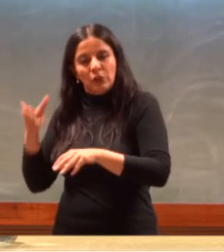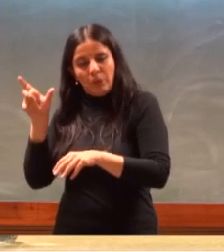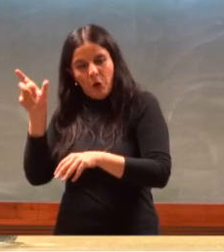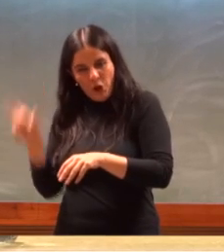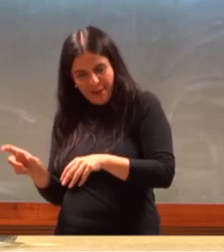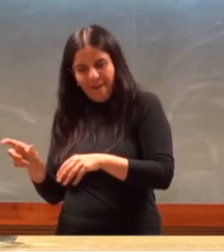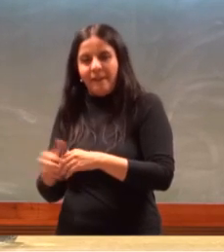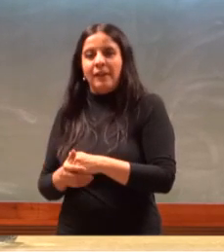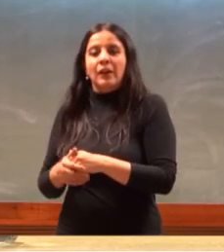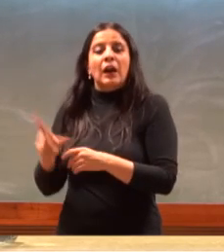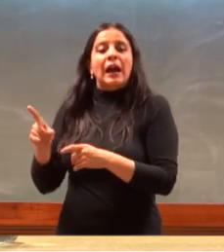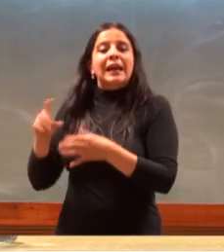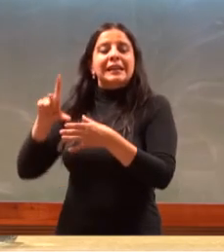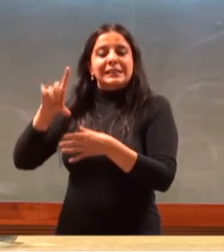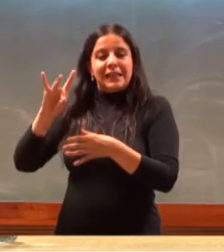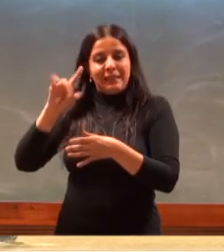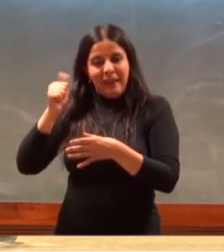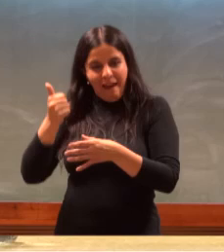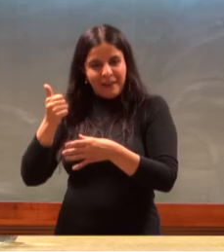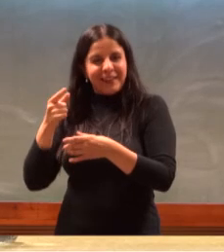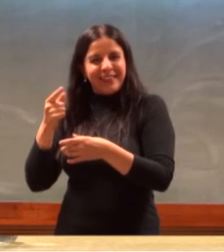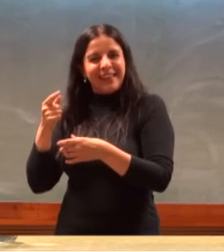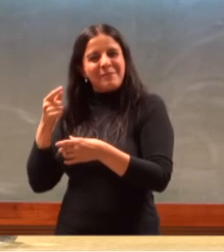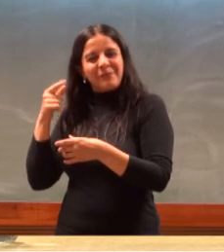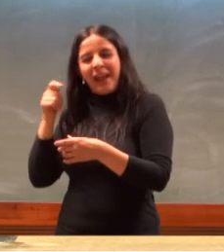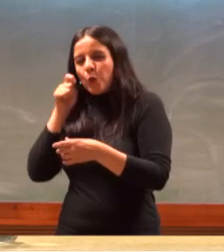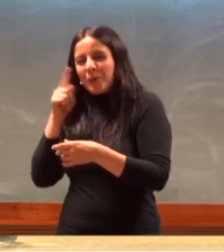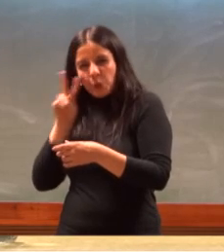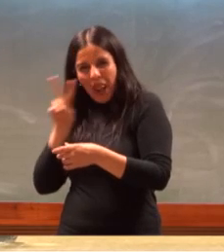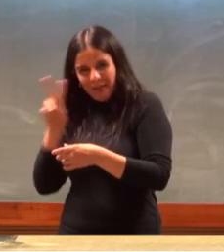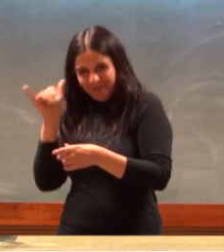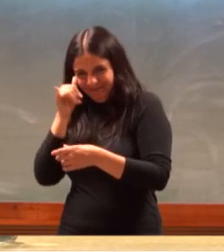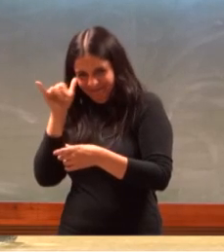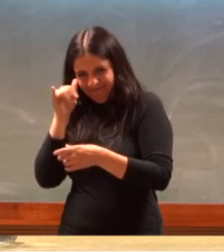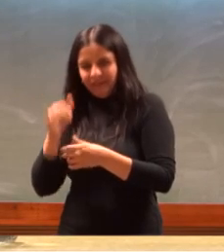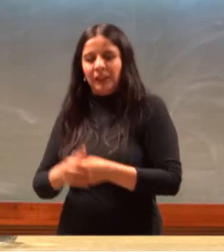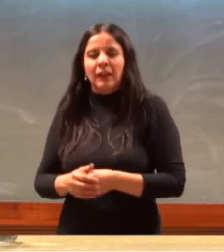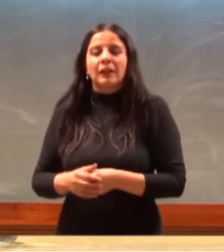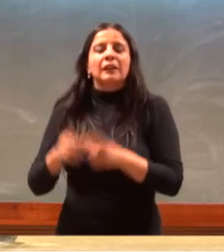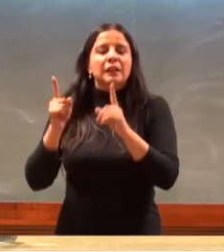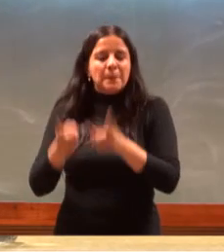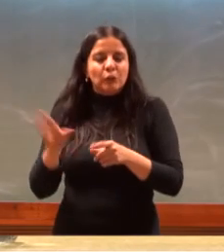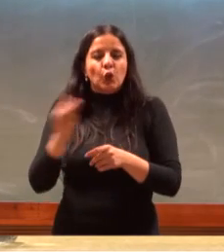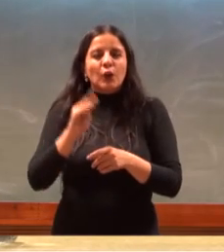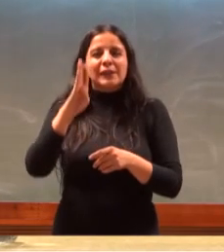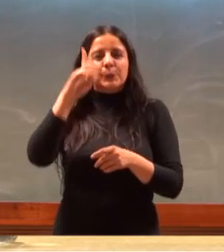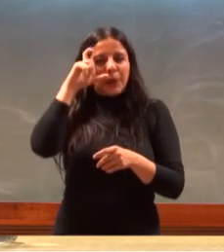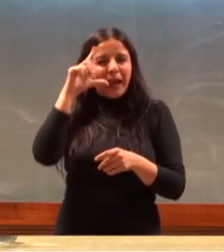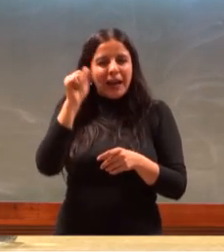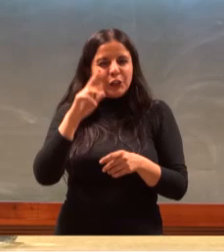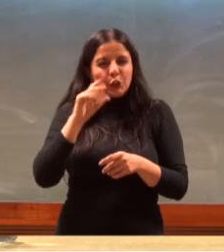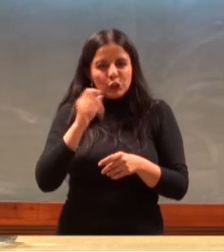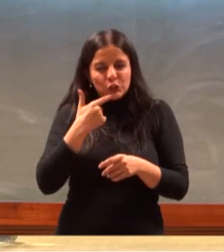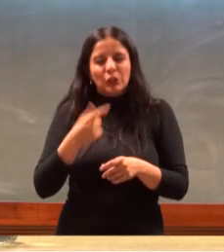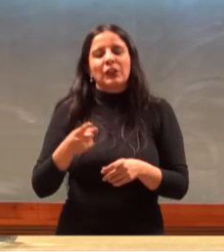conservación y documentación audiovisual el observatorio urbano sostener y ampliar los espacios de formación de becarios y extensionistas como